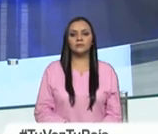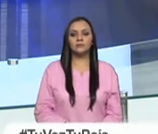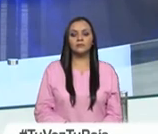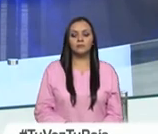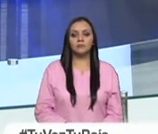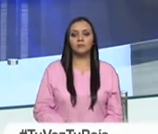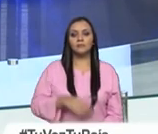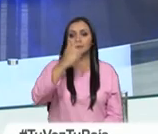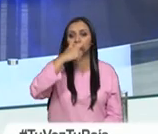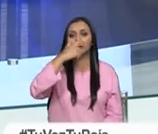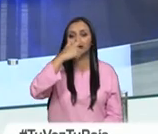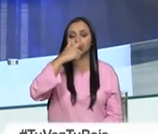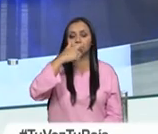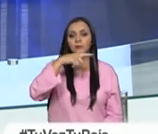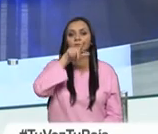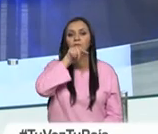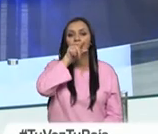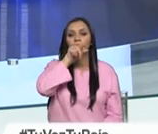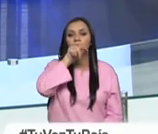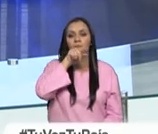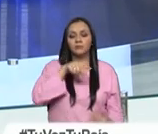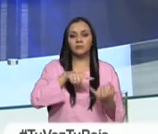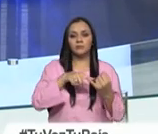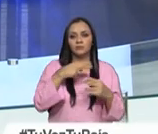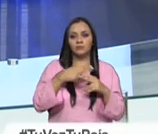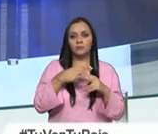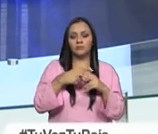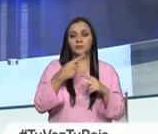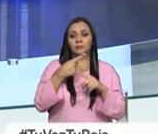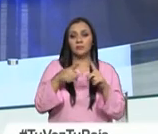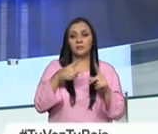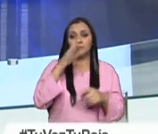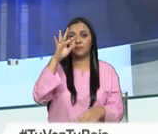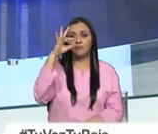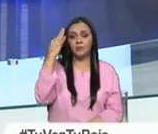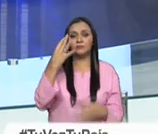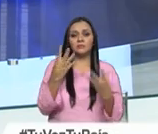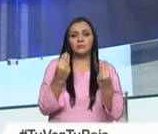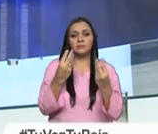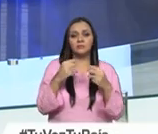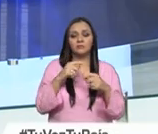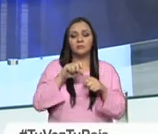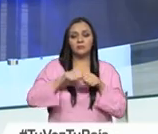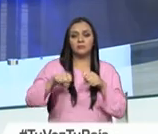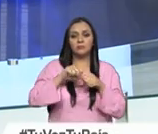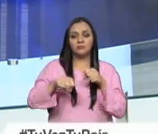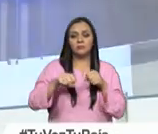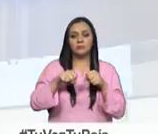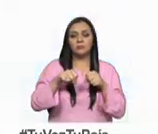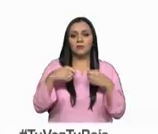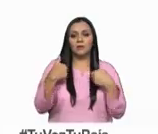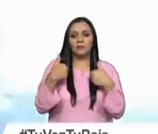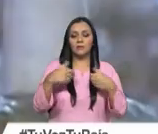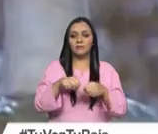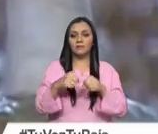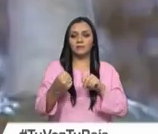La gripe aviar ha golpeado fuertemente a Francia, que ha tenido que sacrificar miles y miles de aves.